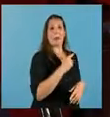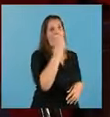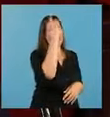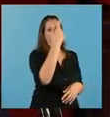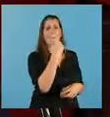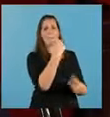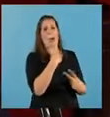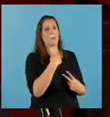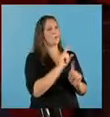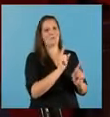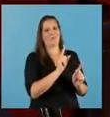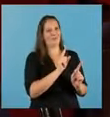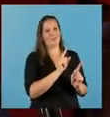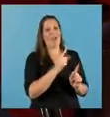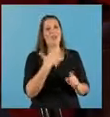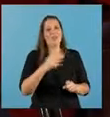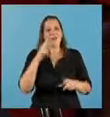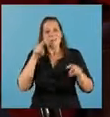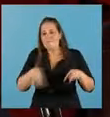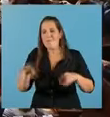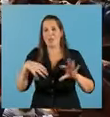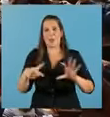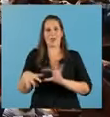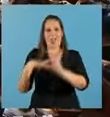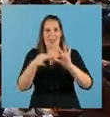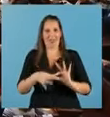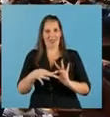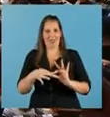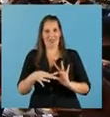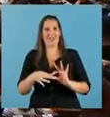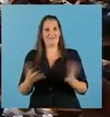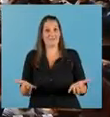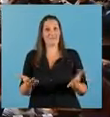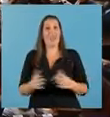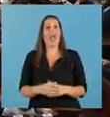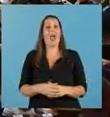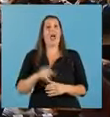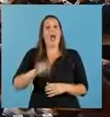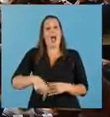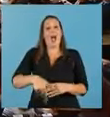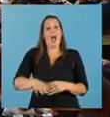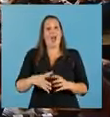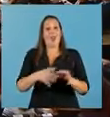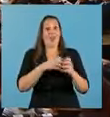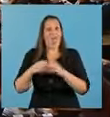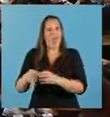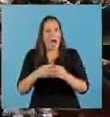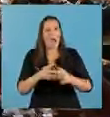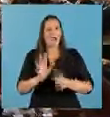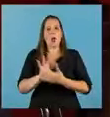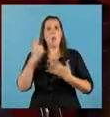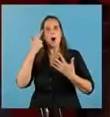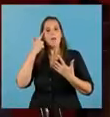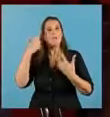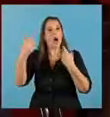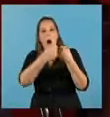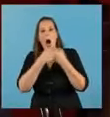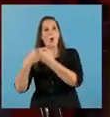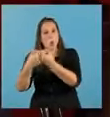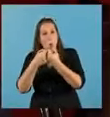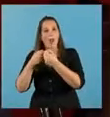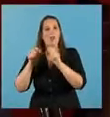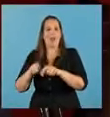se compatibilizan con el conjunto de la sociedad. Hagamos, pues, del debate, del renunciamiento y del acuerdo esa